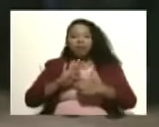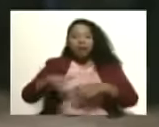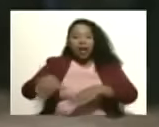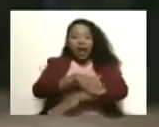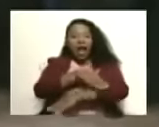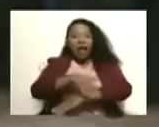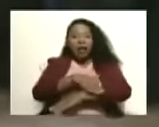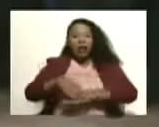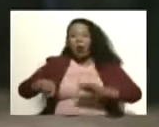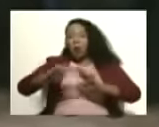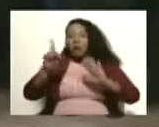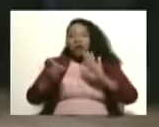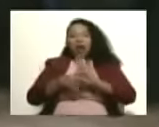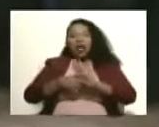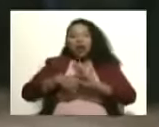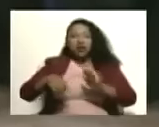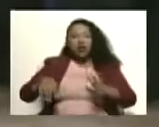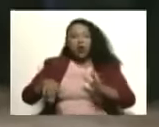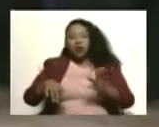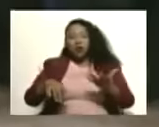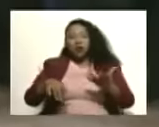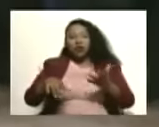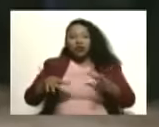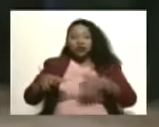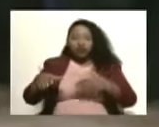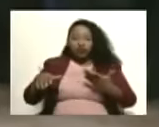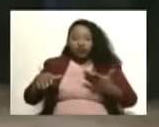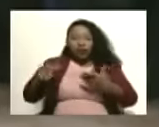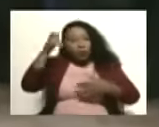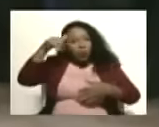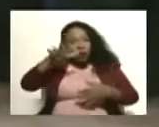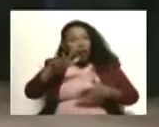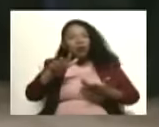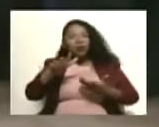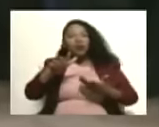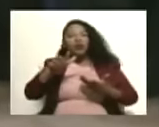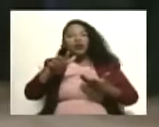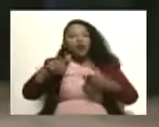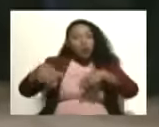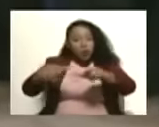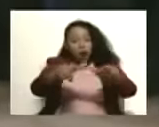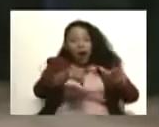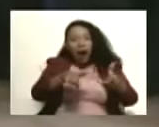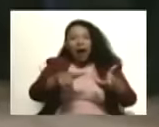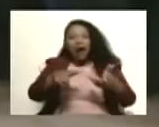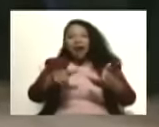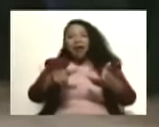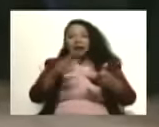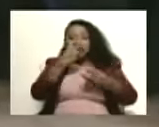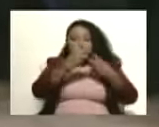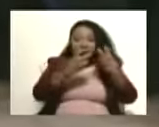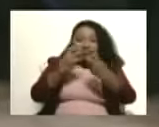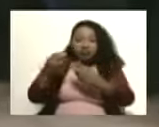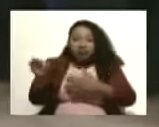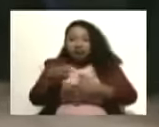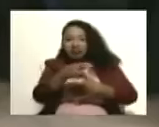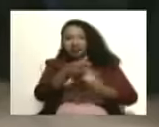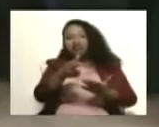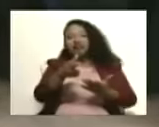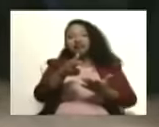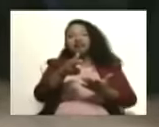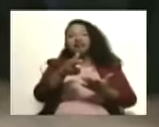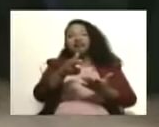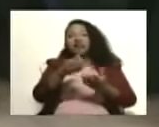del país, por sus caseríos, por sus pueblos, por sus ciudades, que ha recorrido ríos, que ha tomado